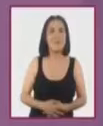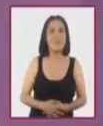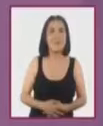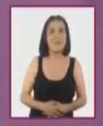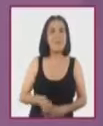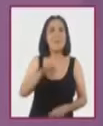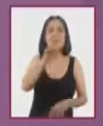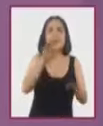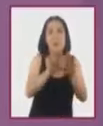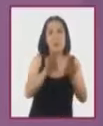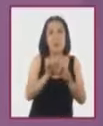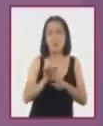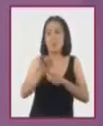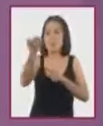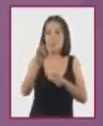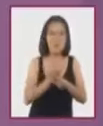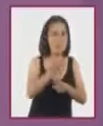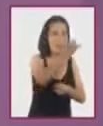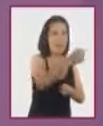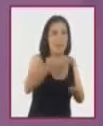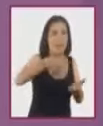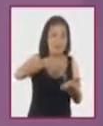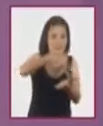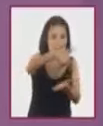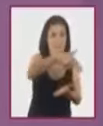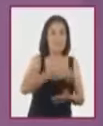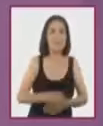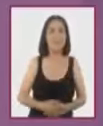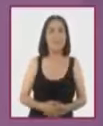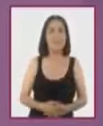Es la distancia que recorre un cuerpo.